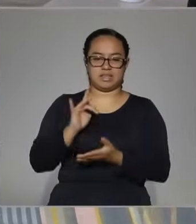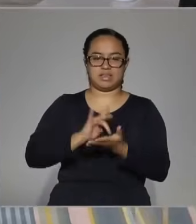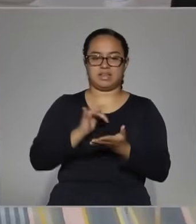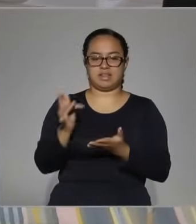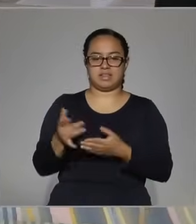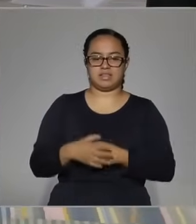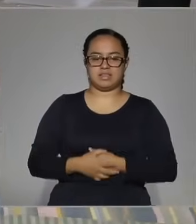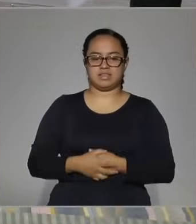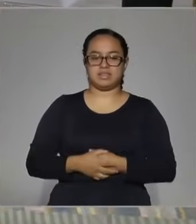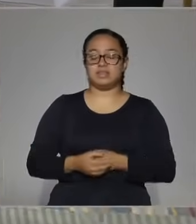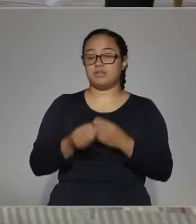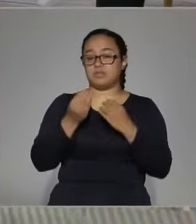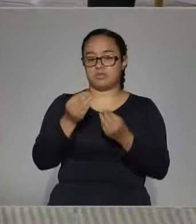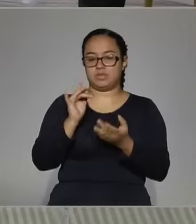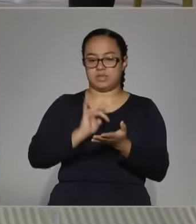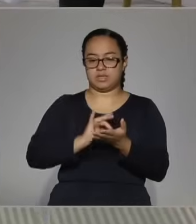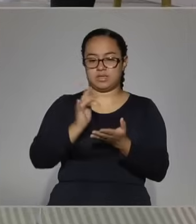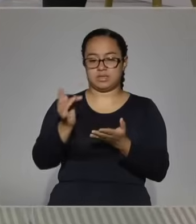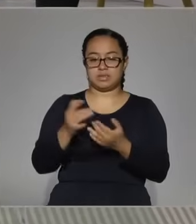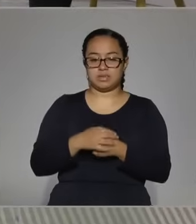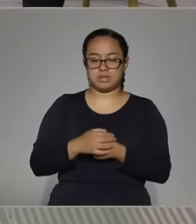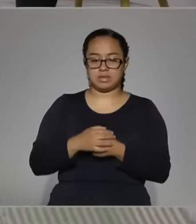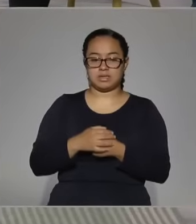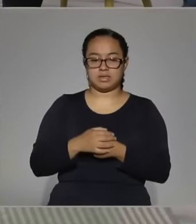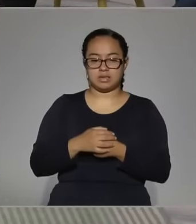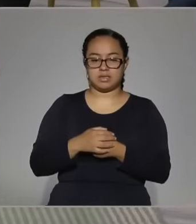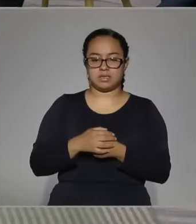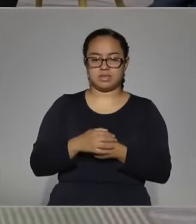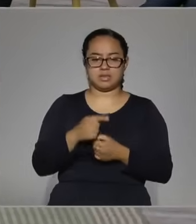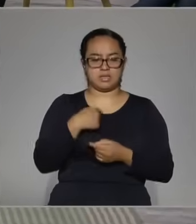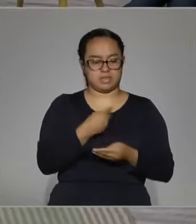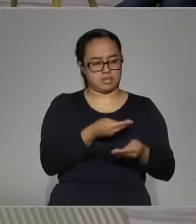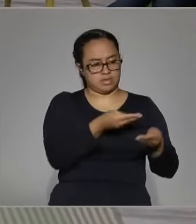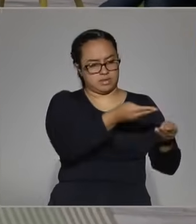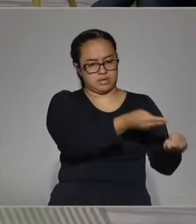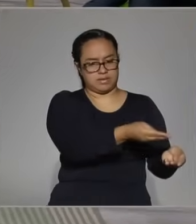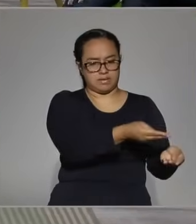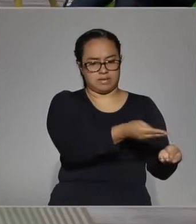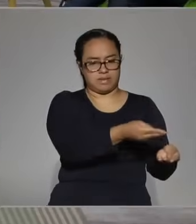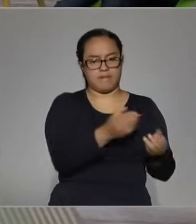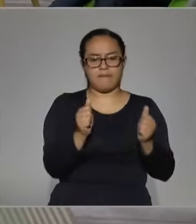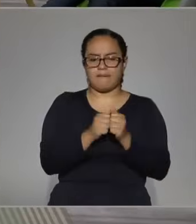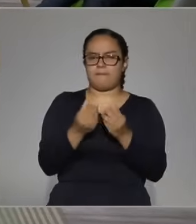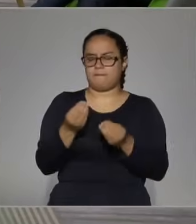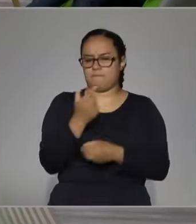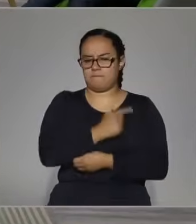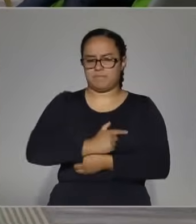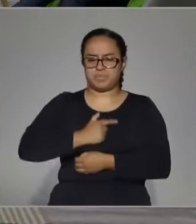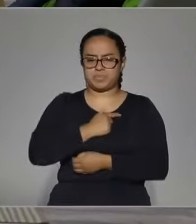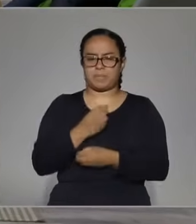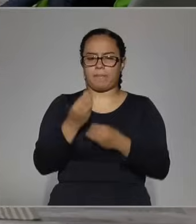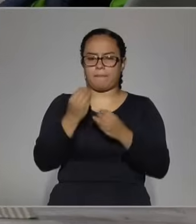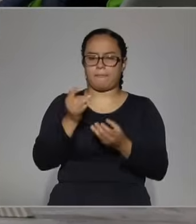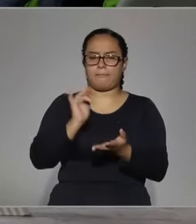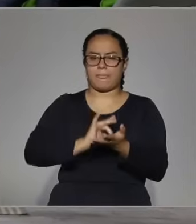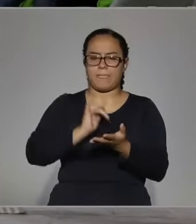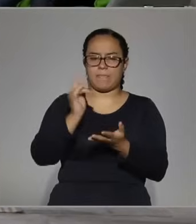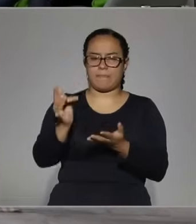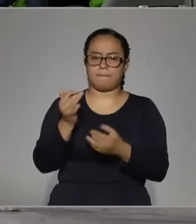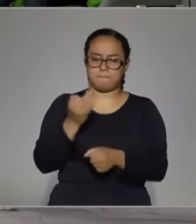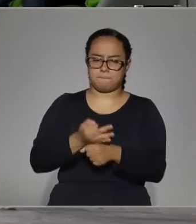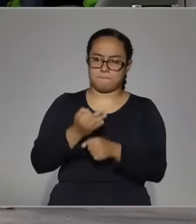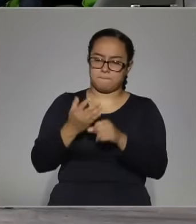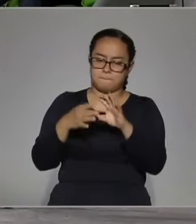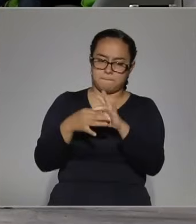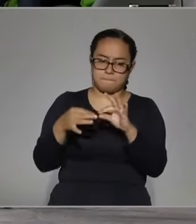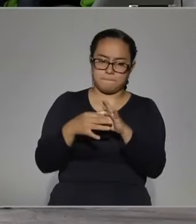gusto. Muchísimas gracias. Si me permites, sí, se lo entrego. Con todo gusto. Por favor, muchísimas gracias. Gracias por esto que nos